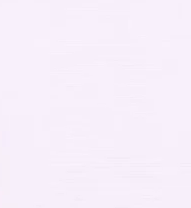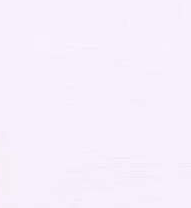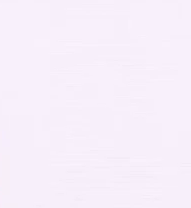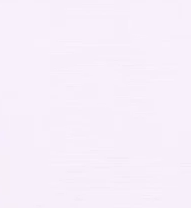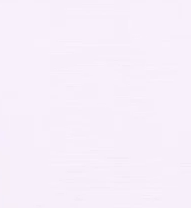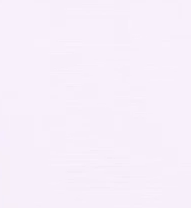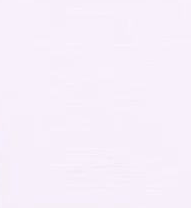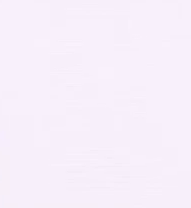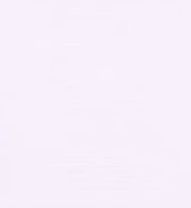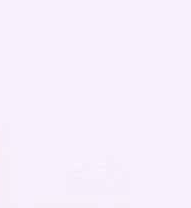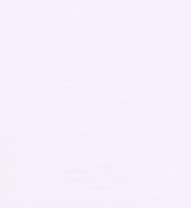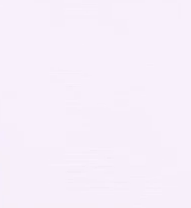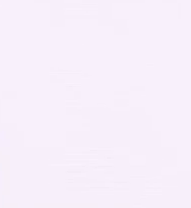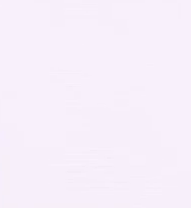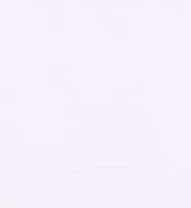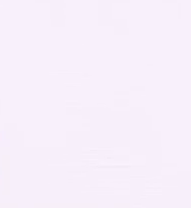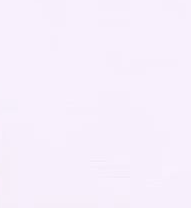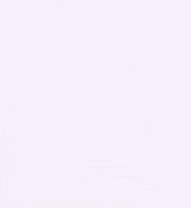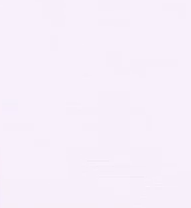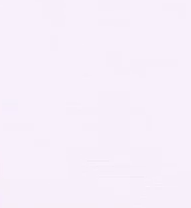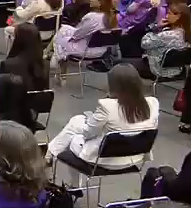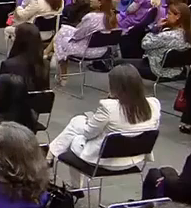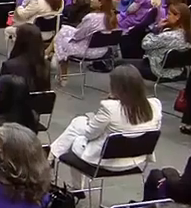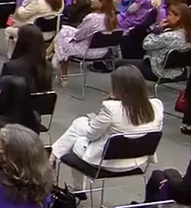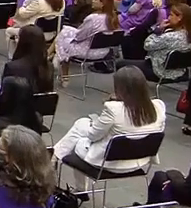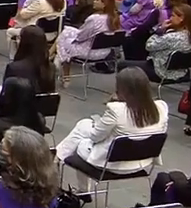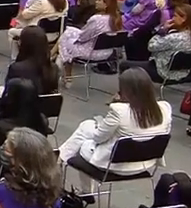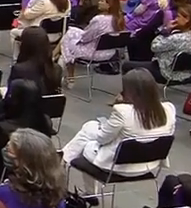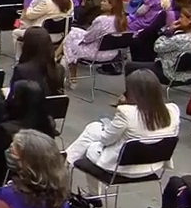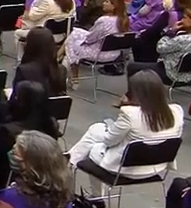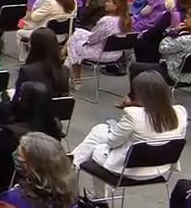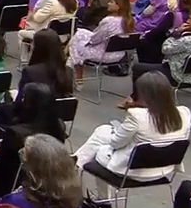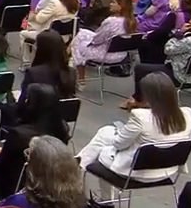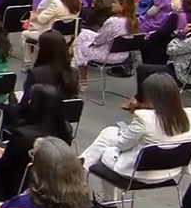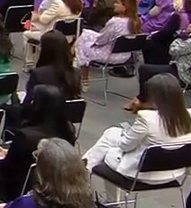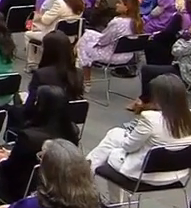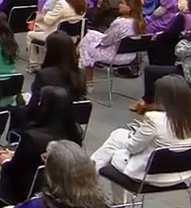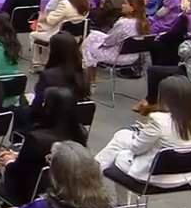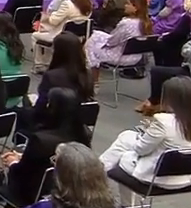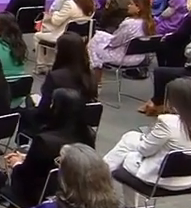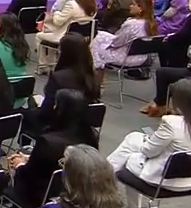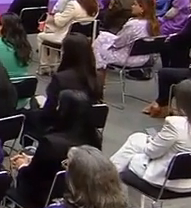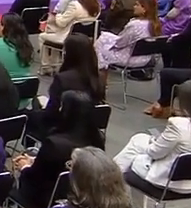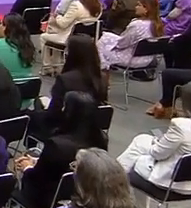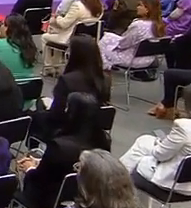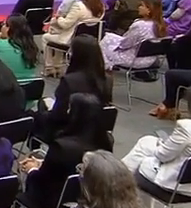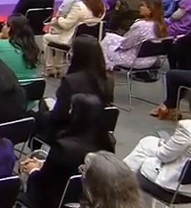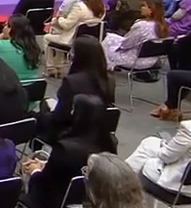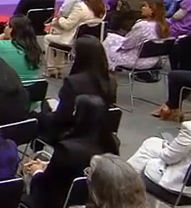De poner la información al servicio del pueblo. También en la reforma con Margarita Maza, republicana